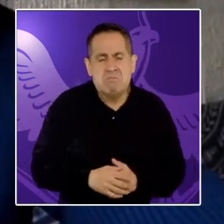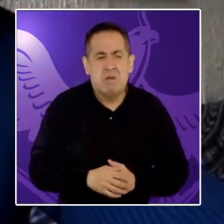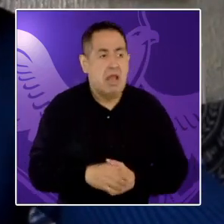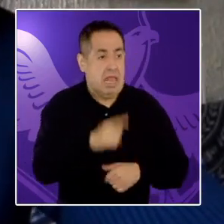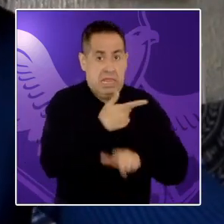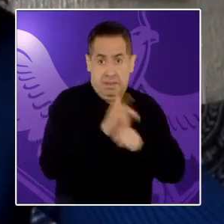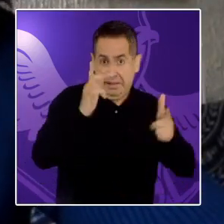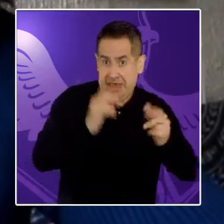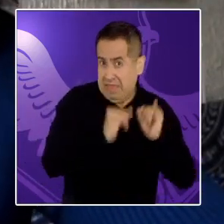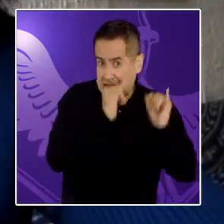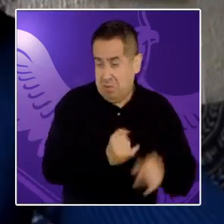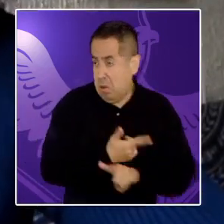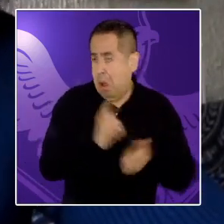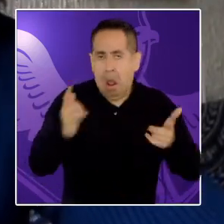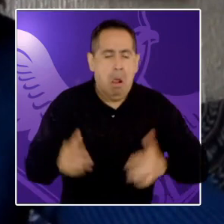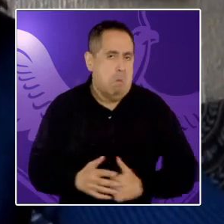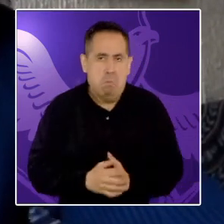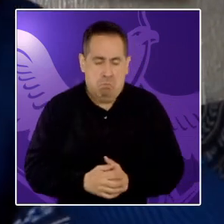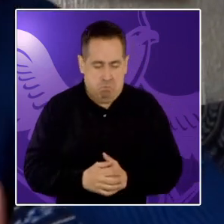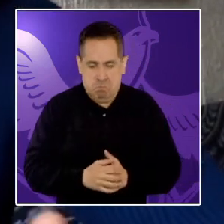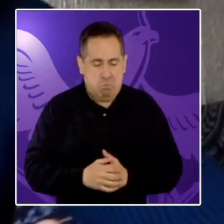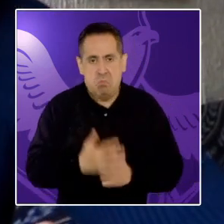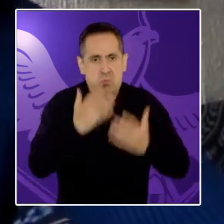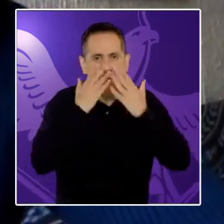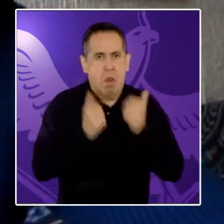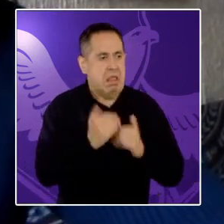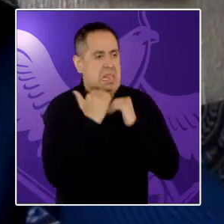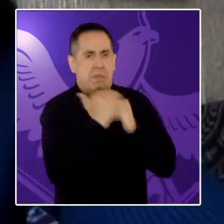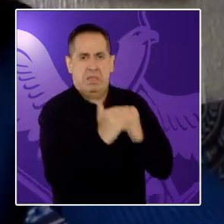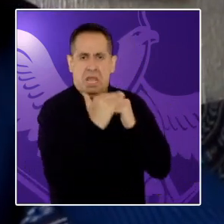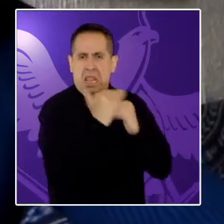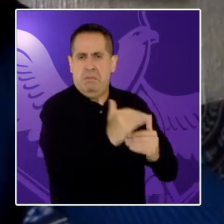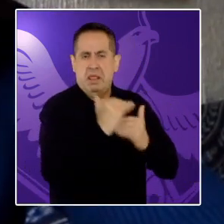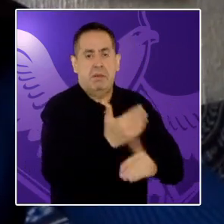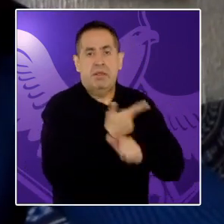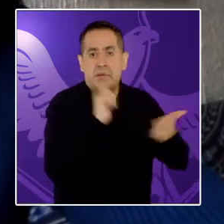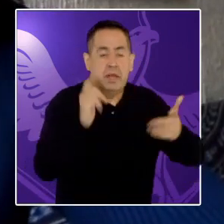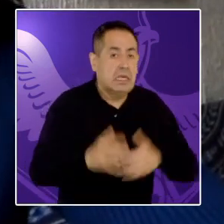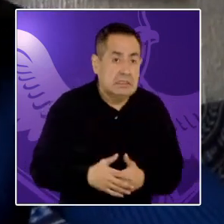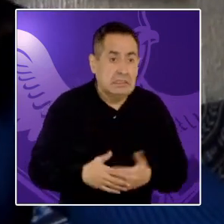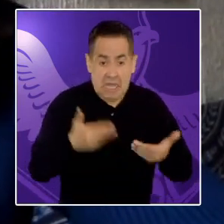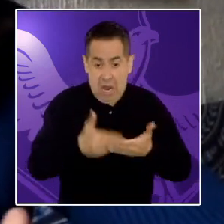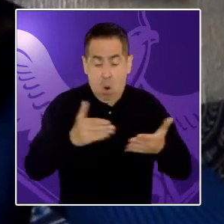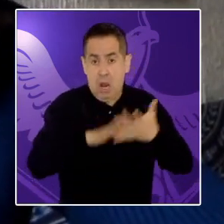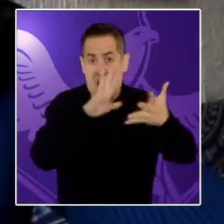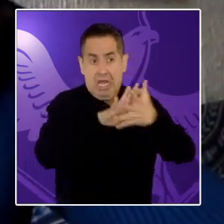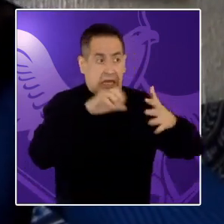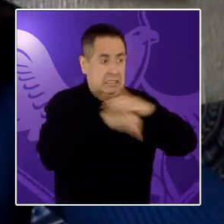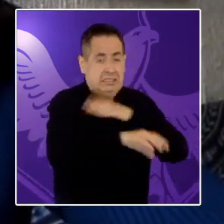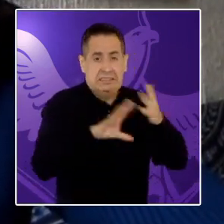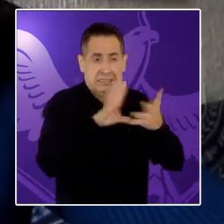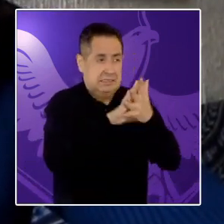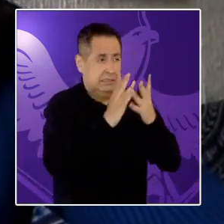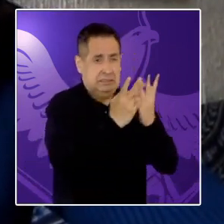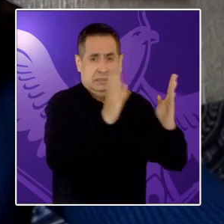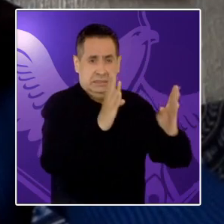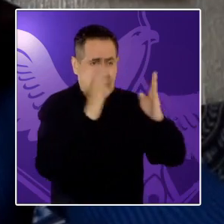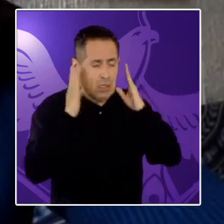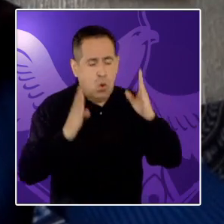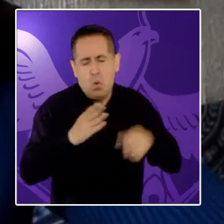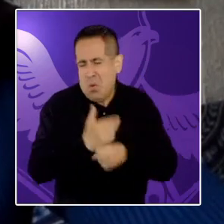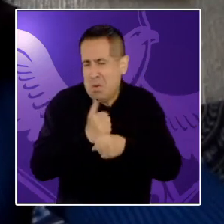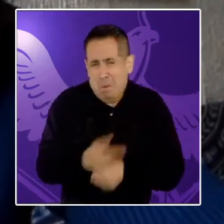su realización. La libertad individual, por supuesto, está siempre limitada. Pero hoy el espacio carcelario